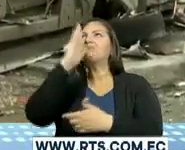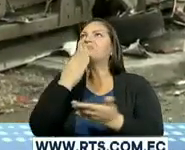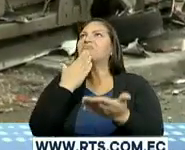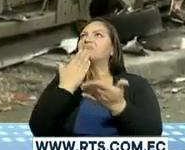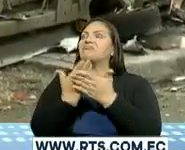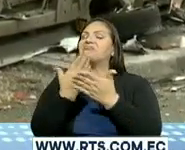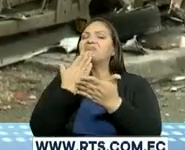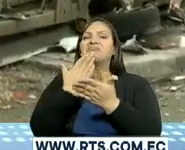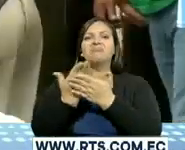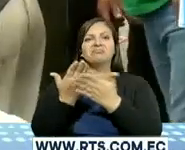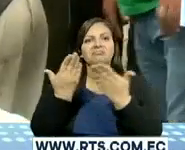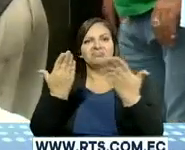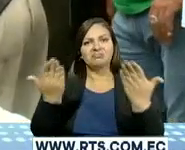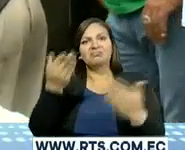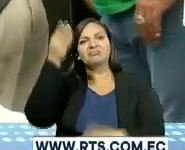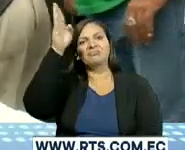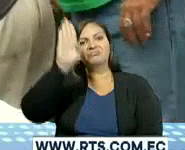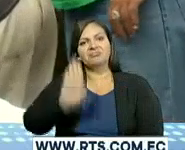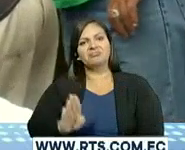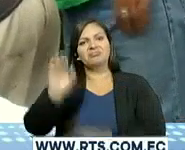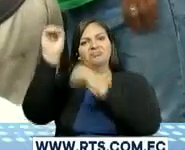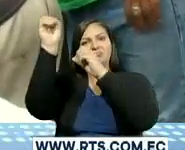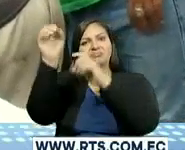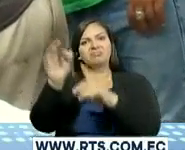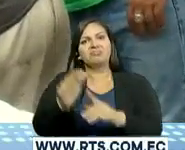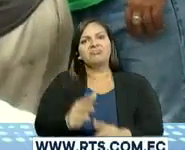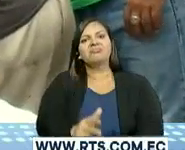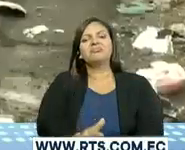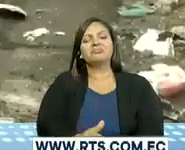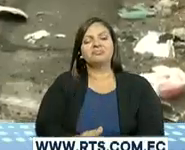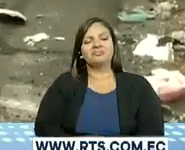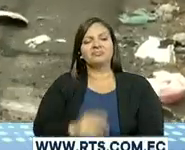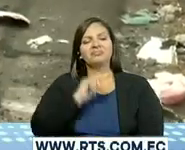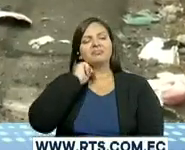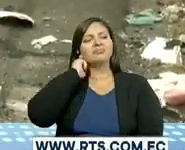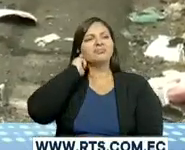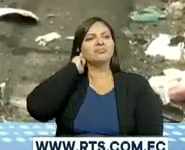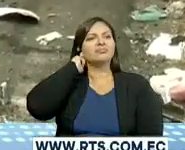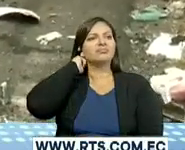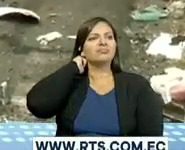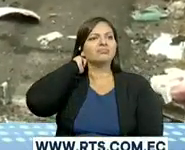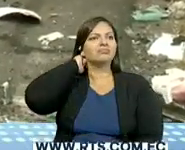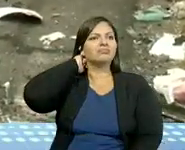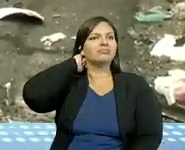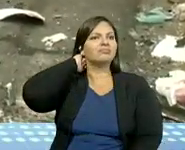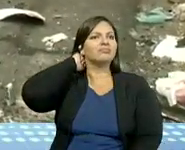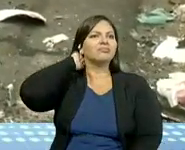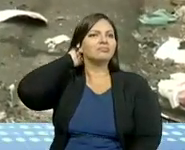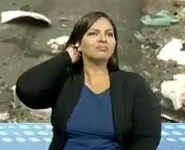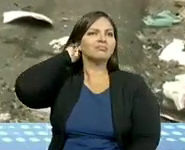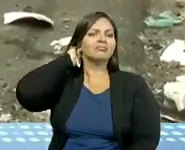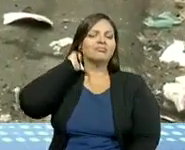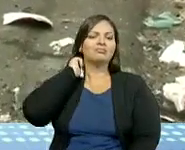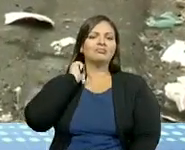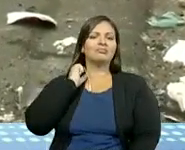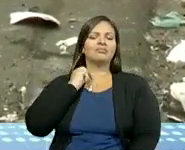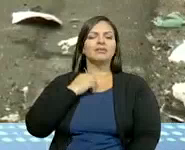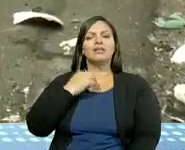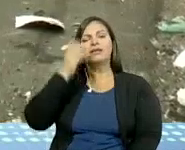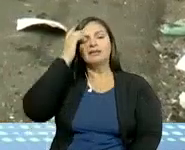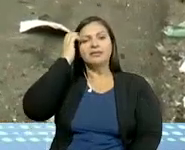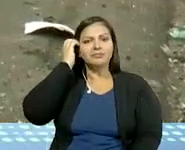muchísimas gracias y que Dios los bendiga. Bueno, niña, definitivamente una felicidad para toda la comunidad porque se ha implementado